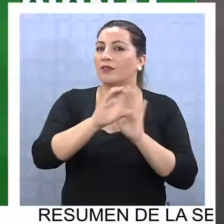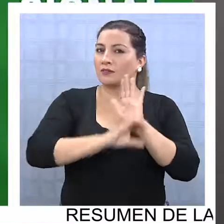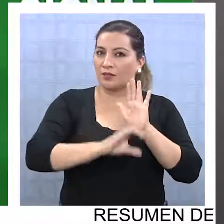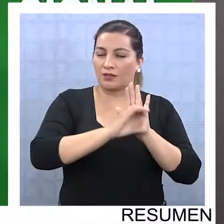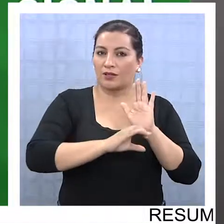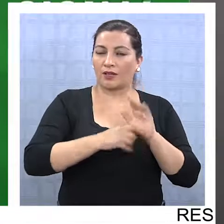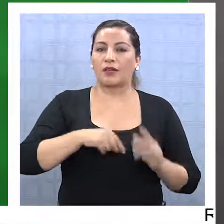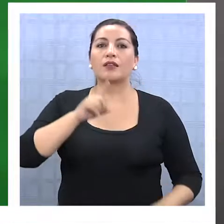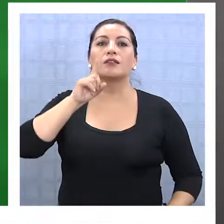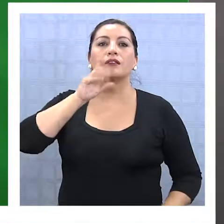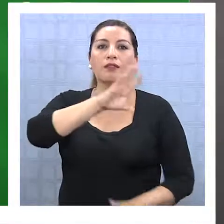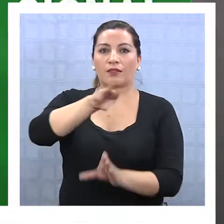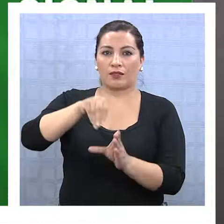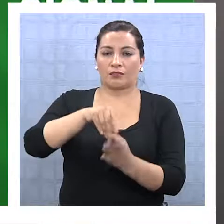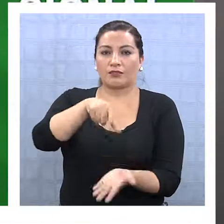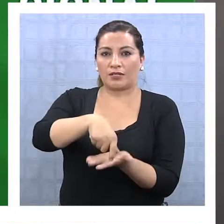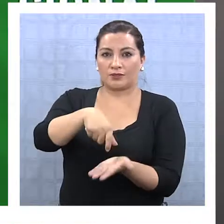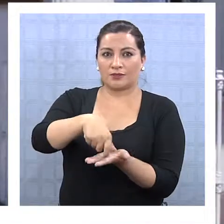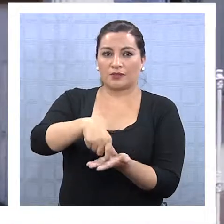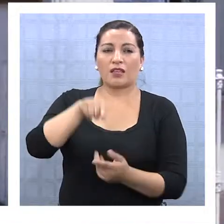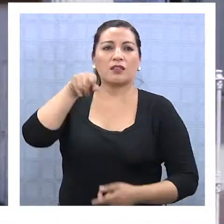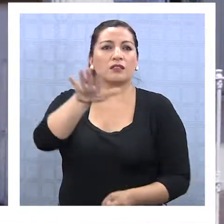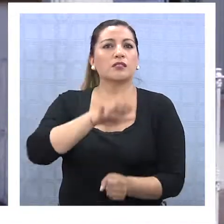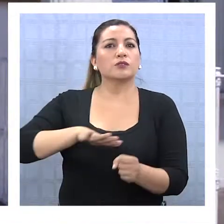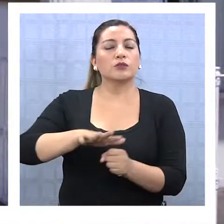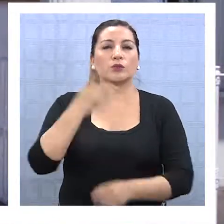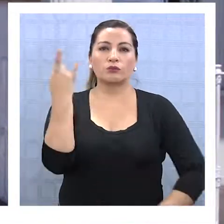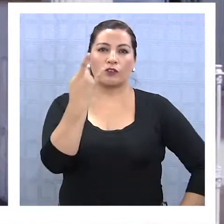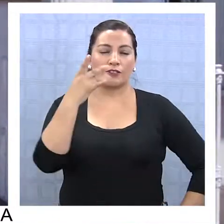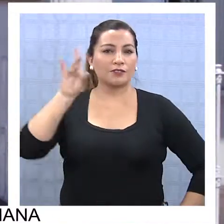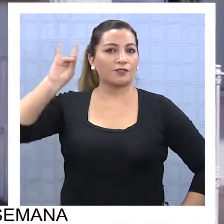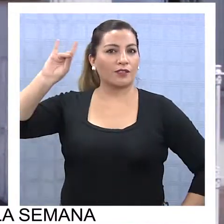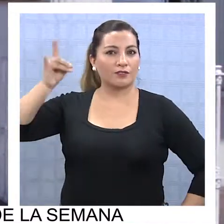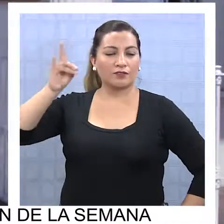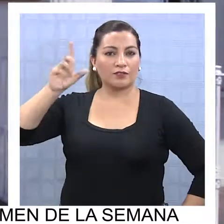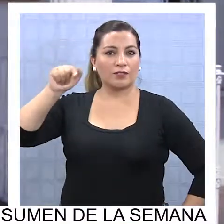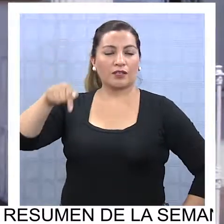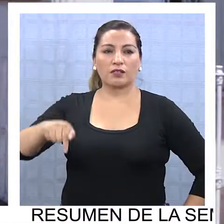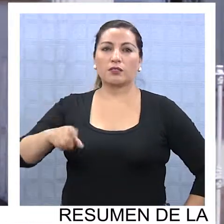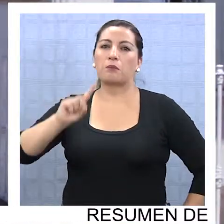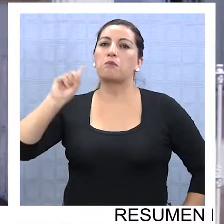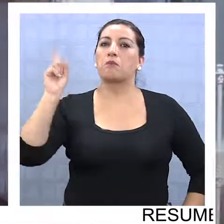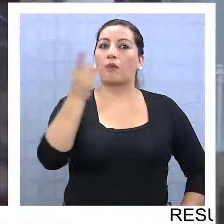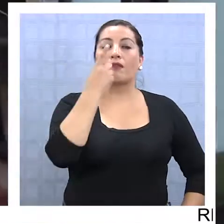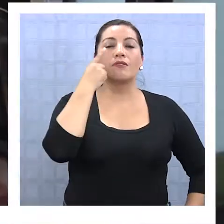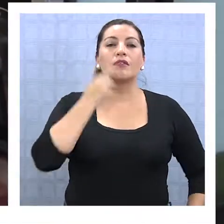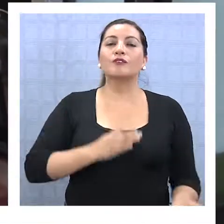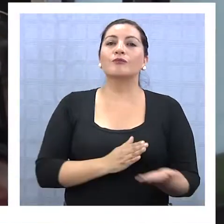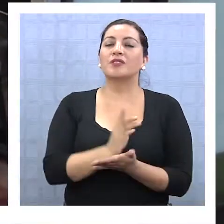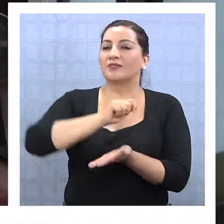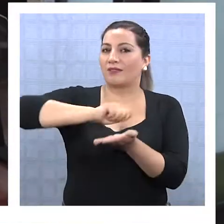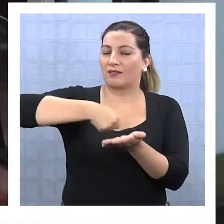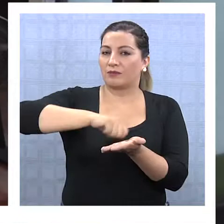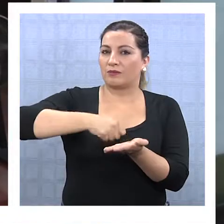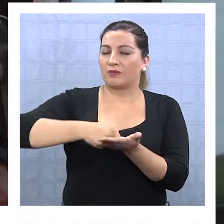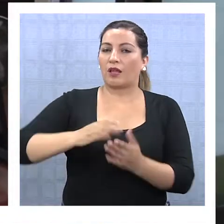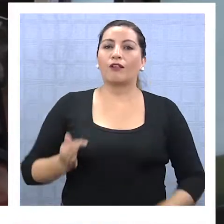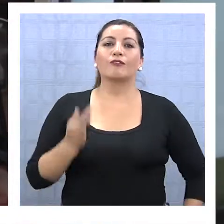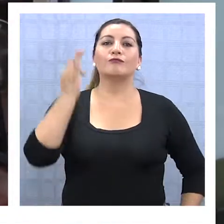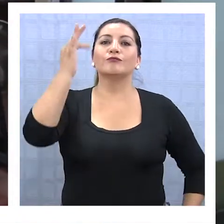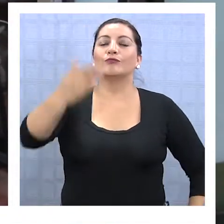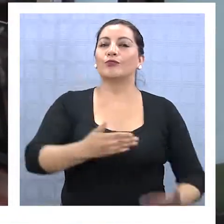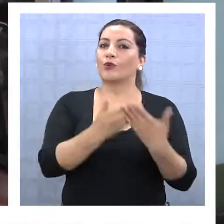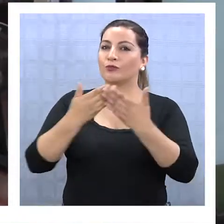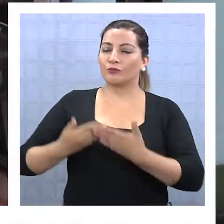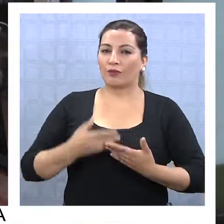carreras que imparten en sus sedes. Es el caso de la Universidad Bolivariana, quienes desde el primer día comenzaron a matricular a los futuros